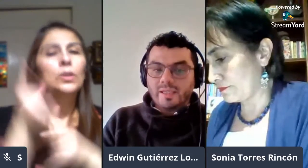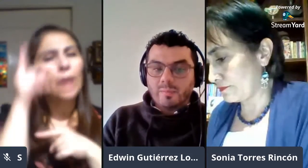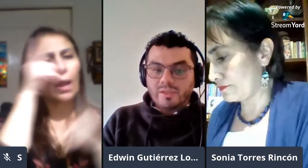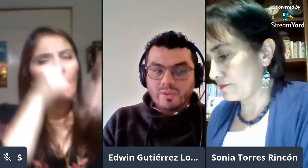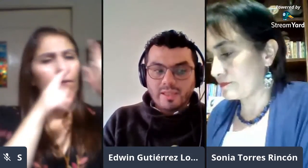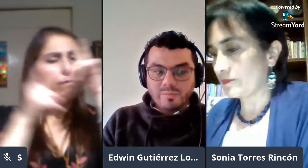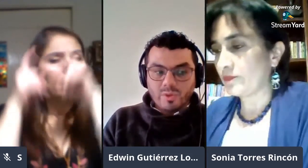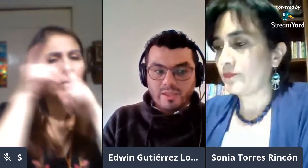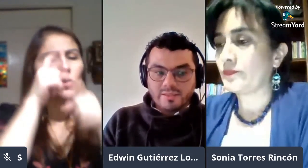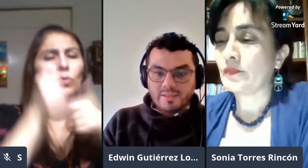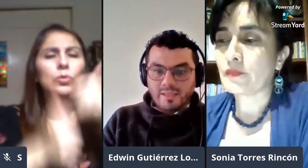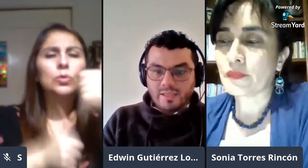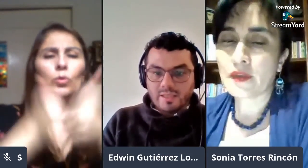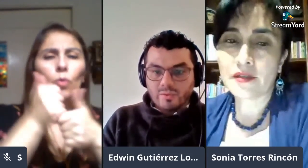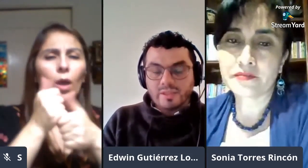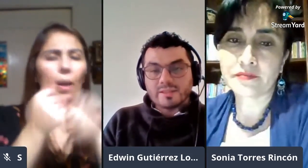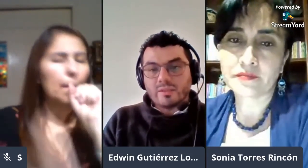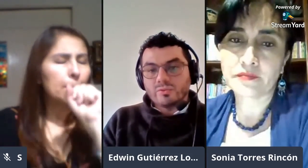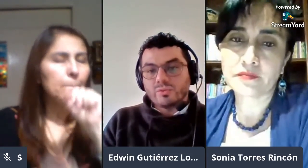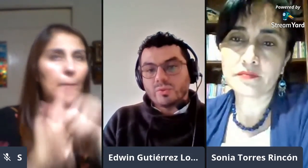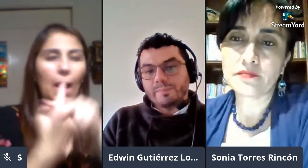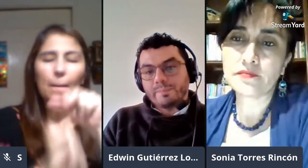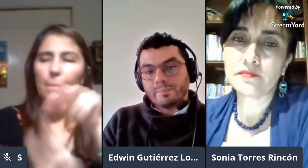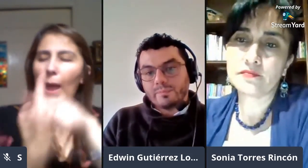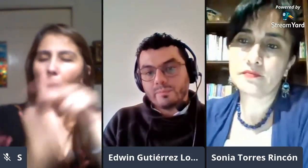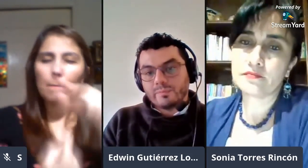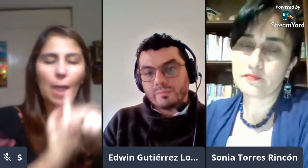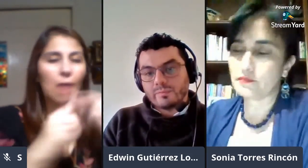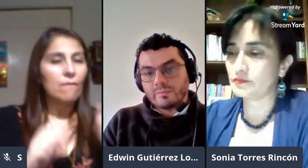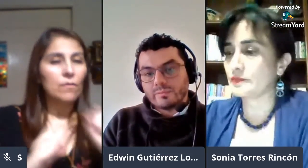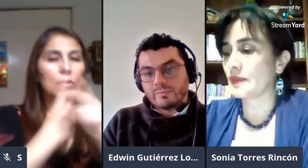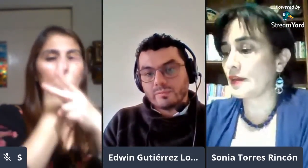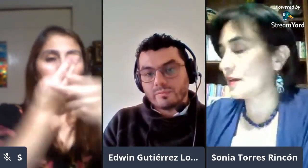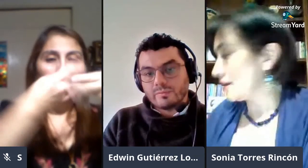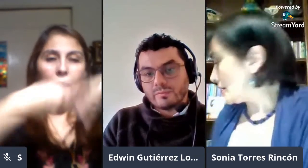el incremento de las violencias de género en esta coyuntura?